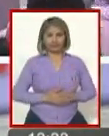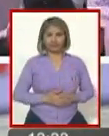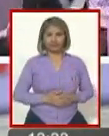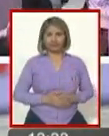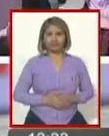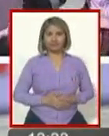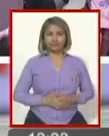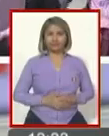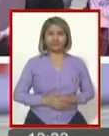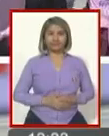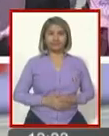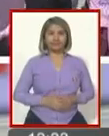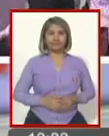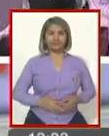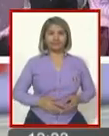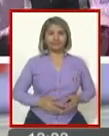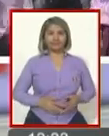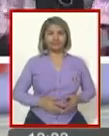adelante.